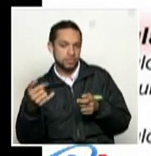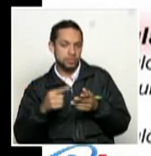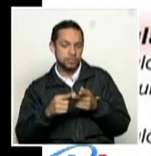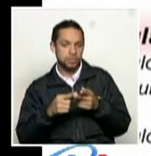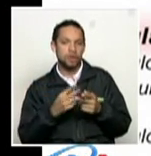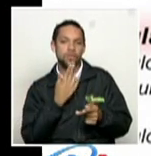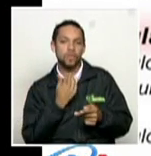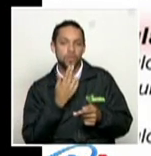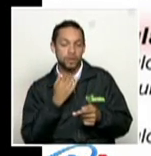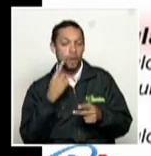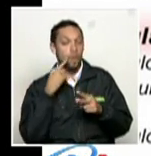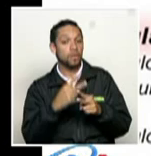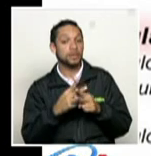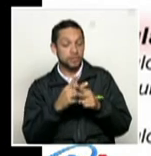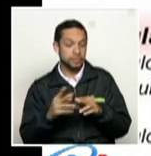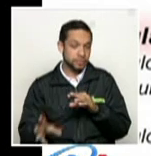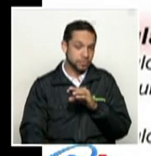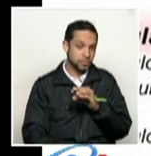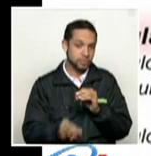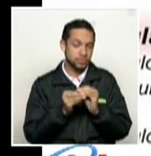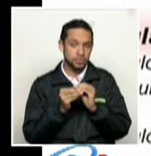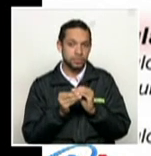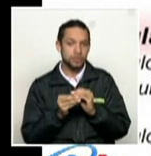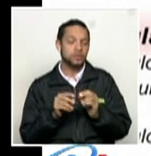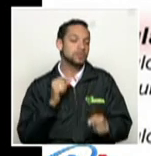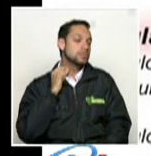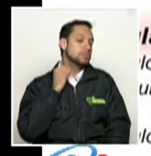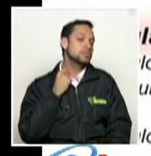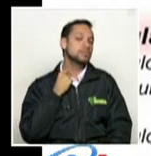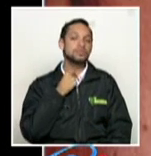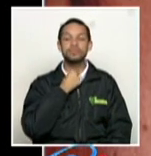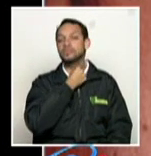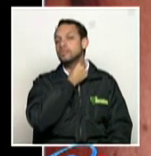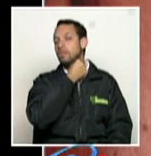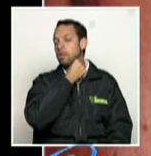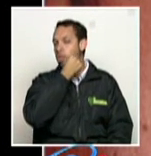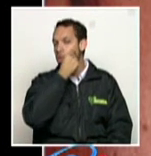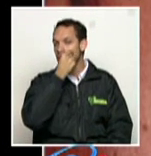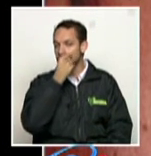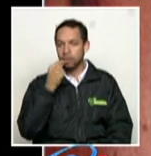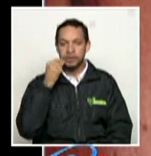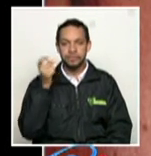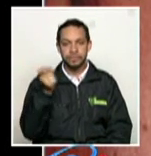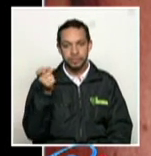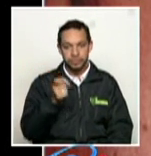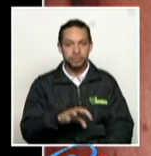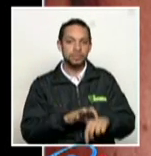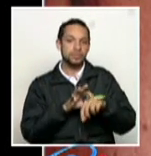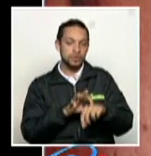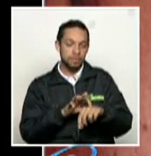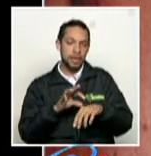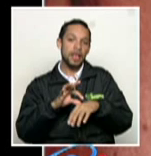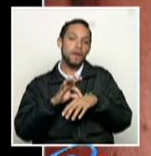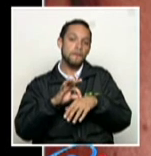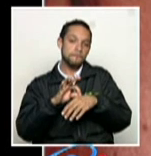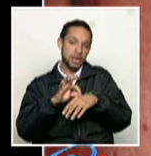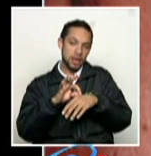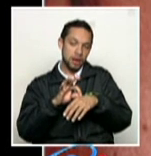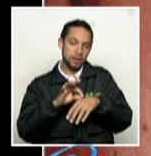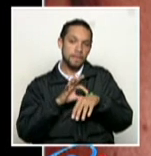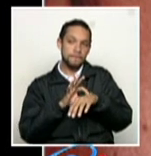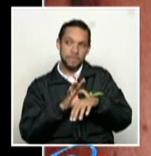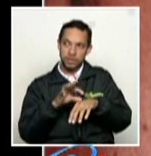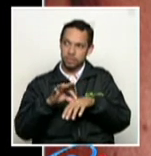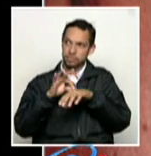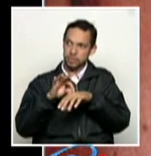del azúcar. En la parte de los lunares, yo le recomiendo que sea vista por un dermatólogo, que son estas lesiones,